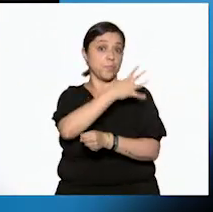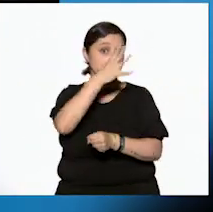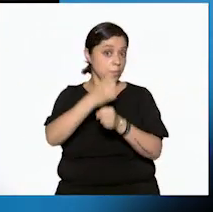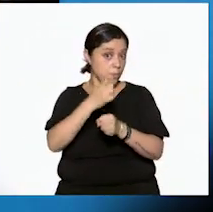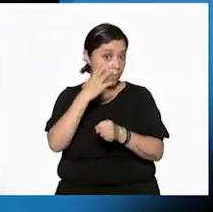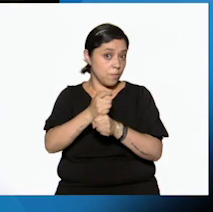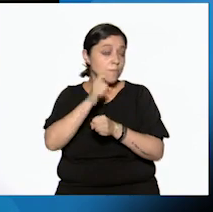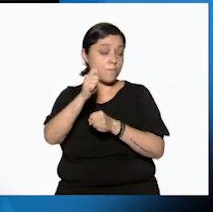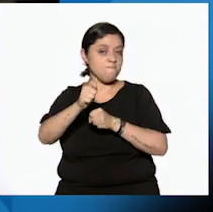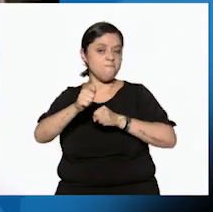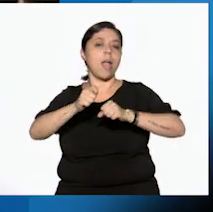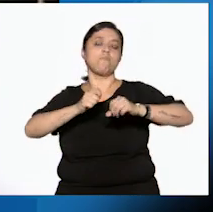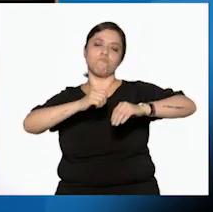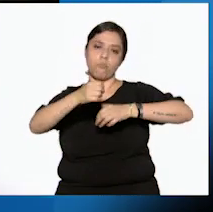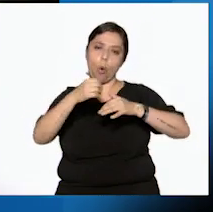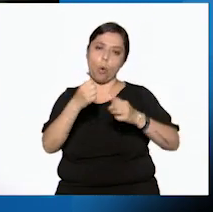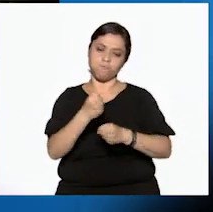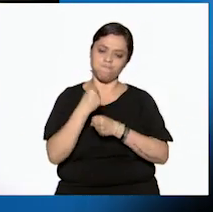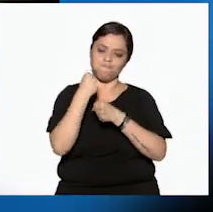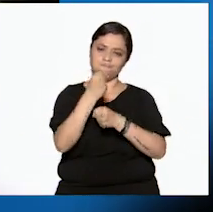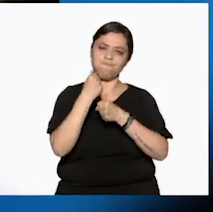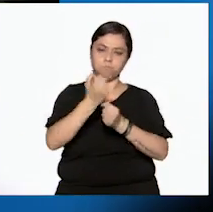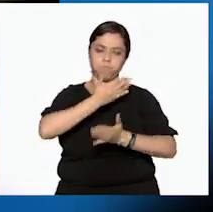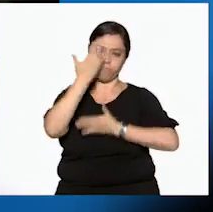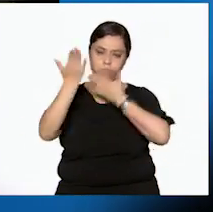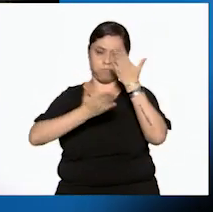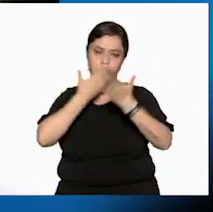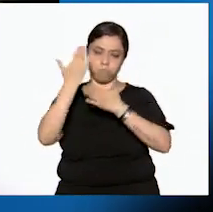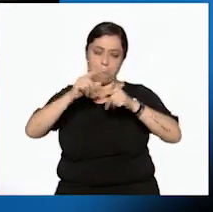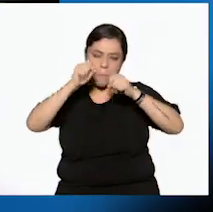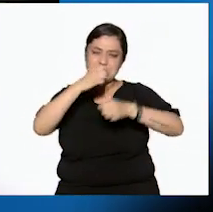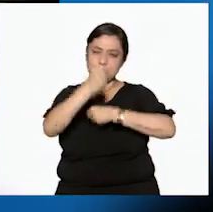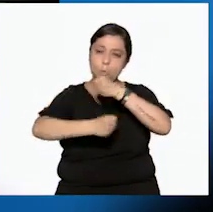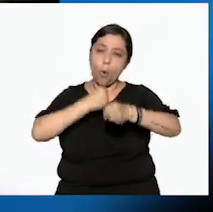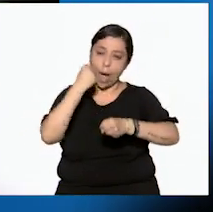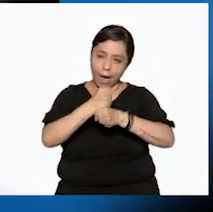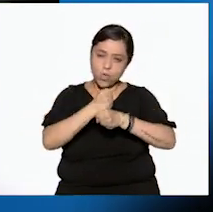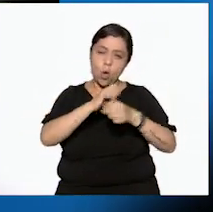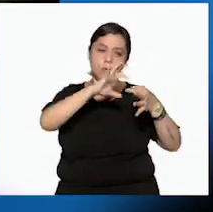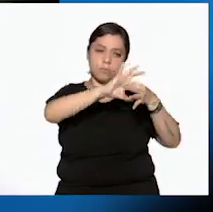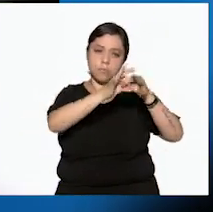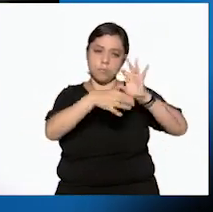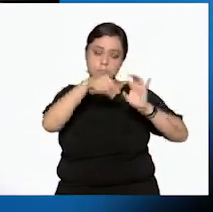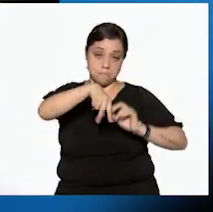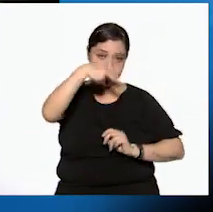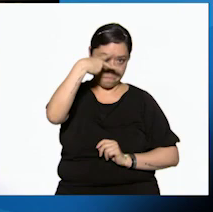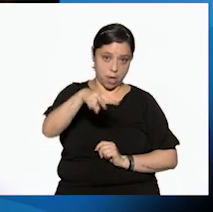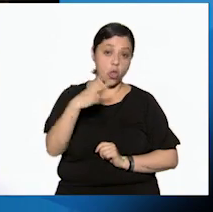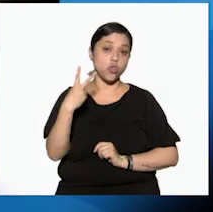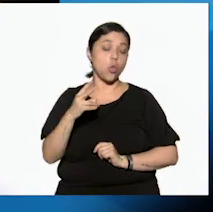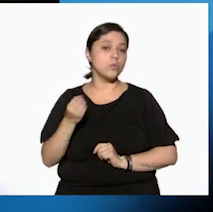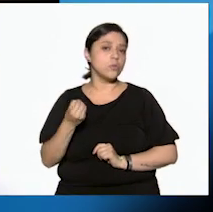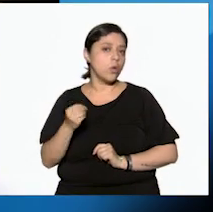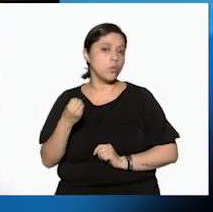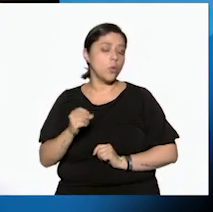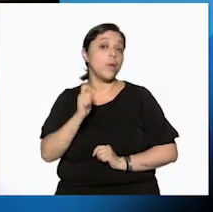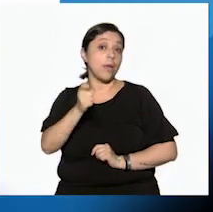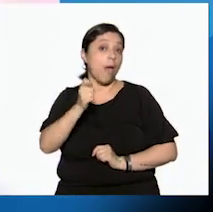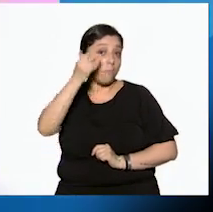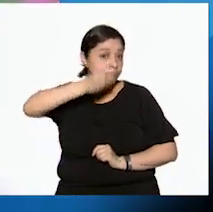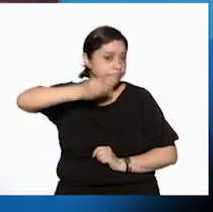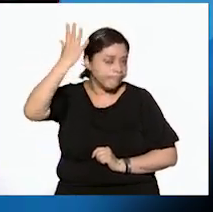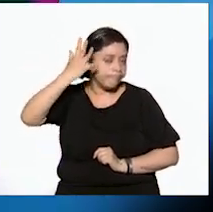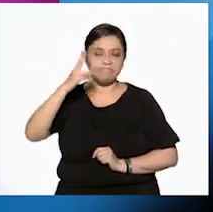un movimiento estudiantil ocurrido el mismo año en que México fue sede de los Juegos Olímpicos. Fue un 2 de octubre y no se olvida.